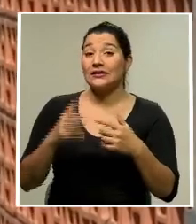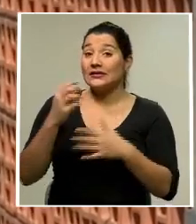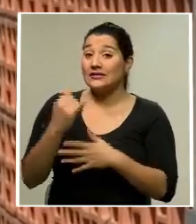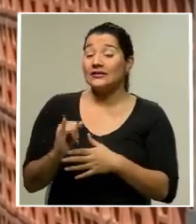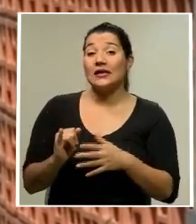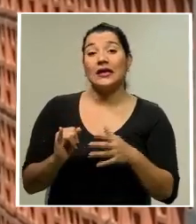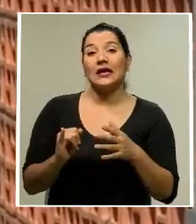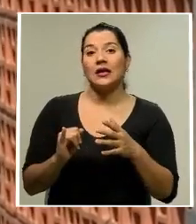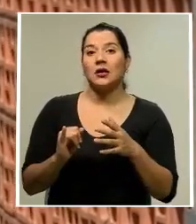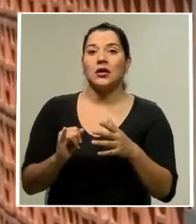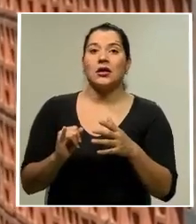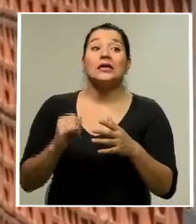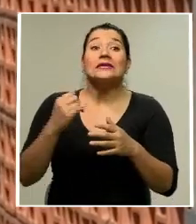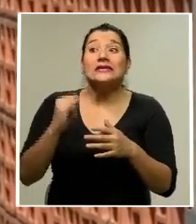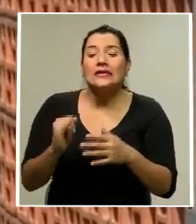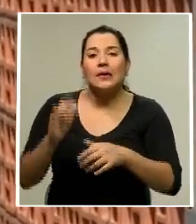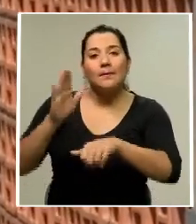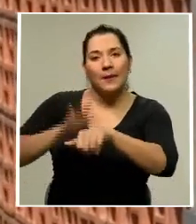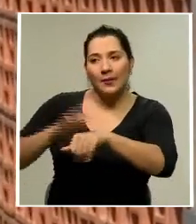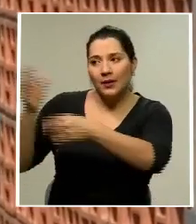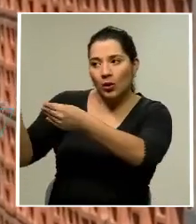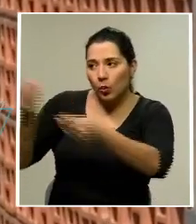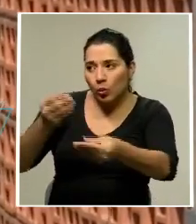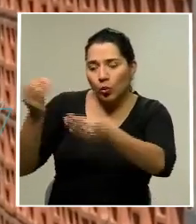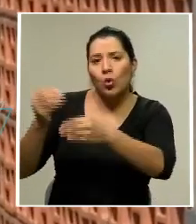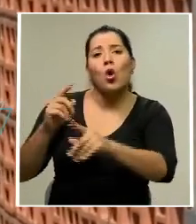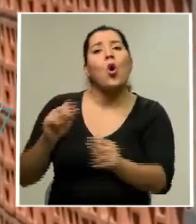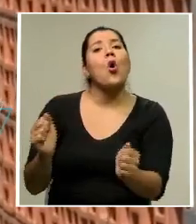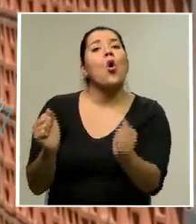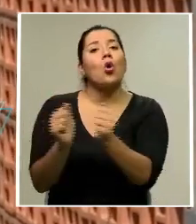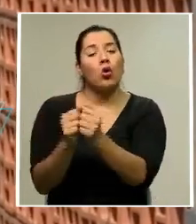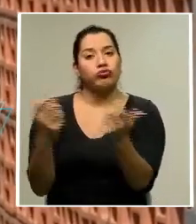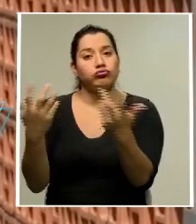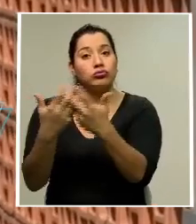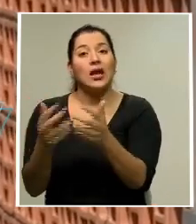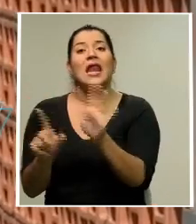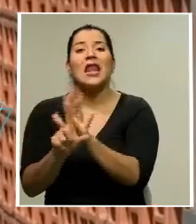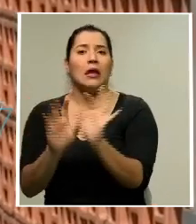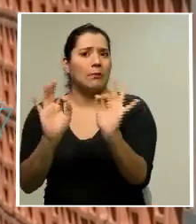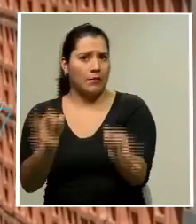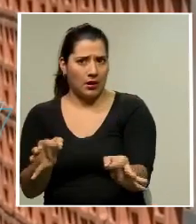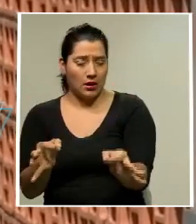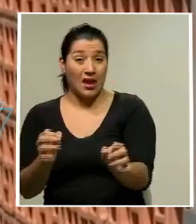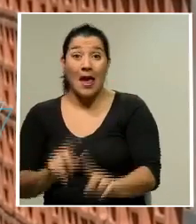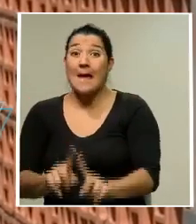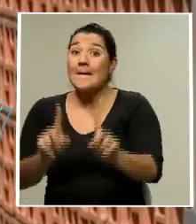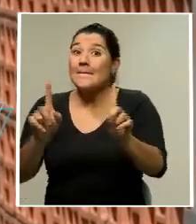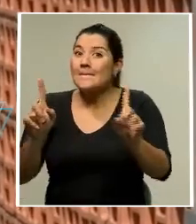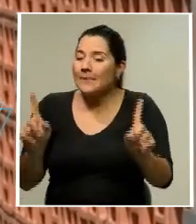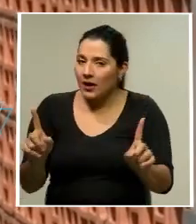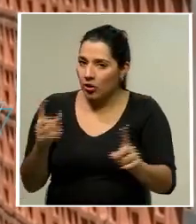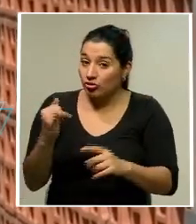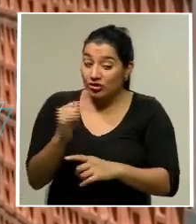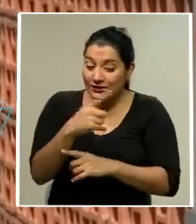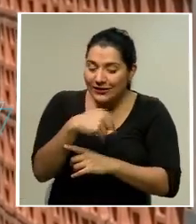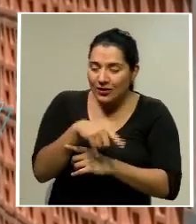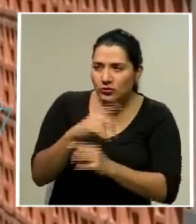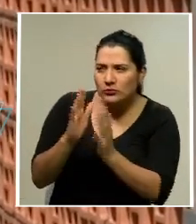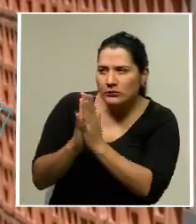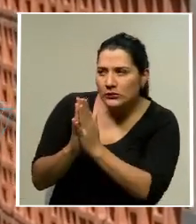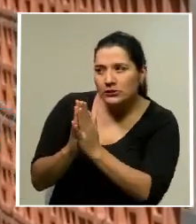en ningún delito. El delito consistiría en que se le pida a una persona que haga algo desaplicando el derecho o violando la